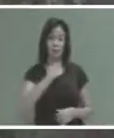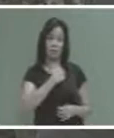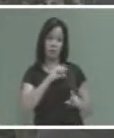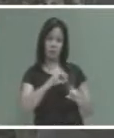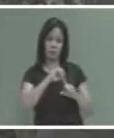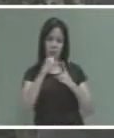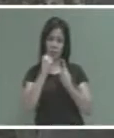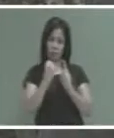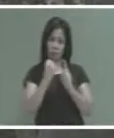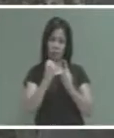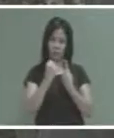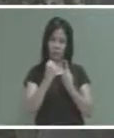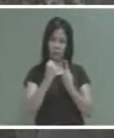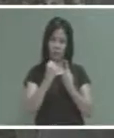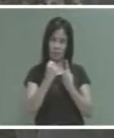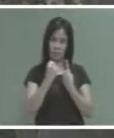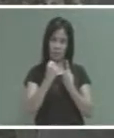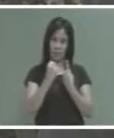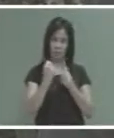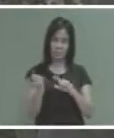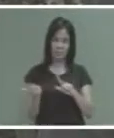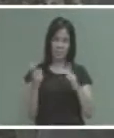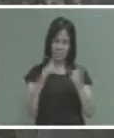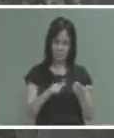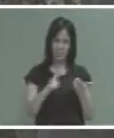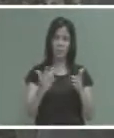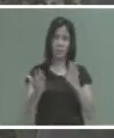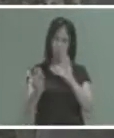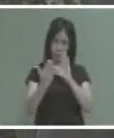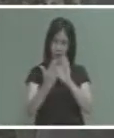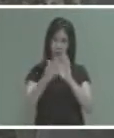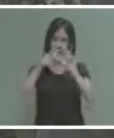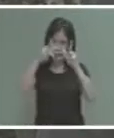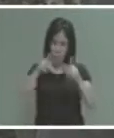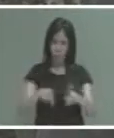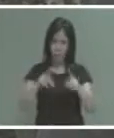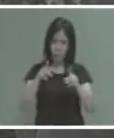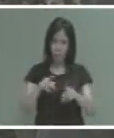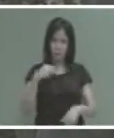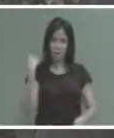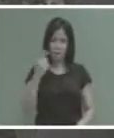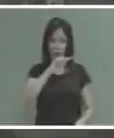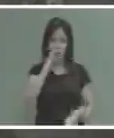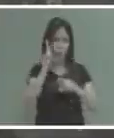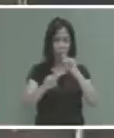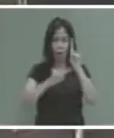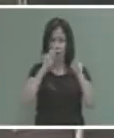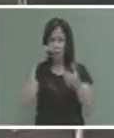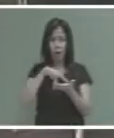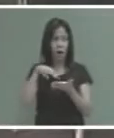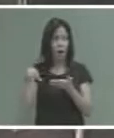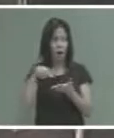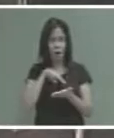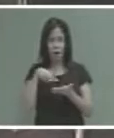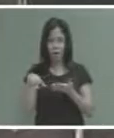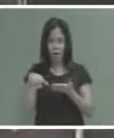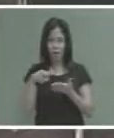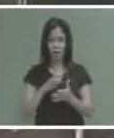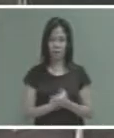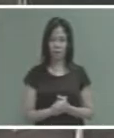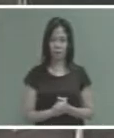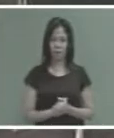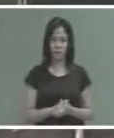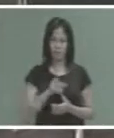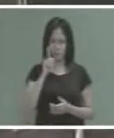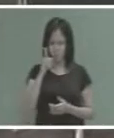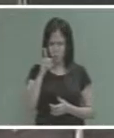está lista para muchachos que estén continuamente cuestionando o que entiendo yo que tu inconformidad era